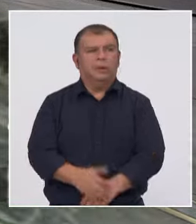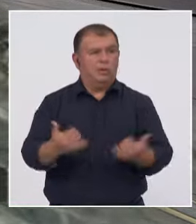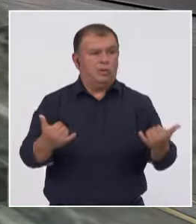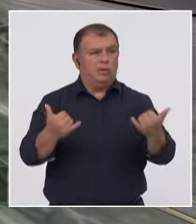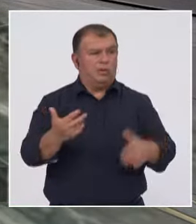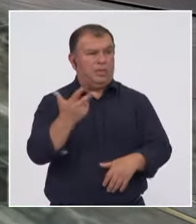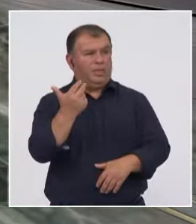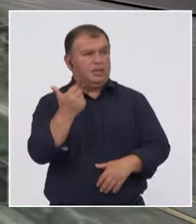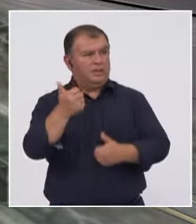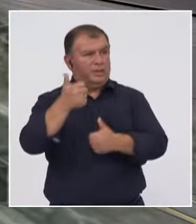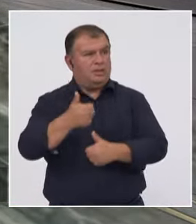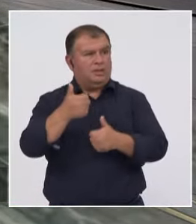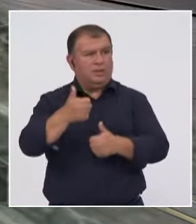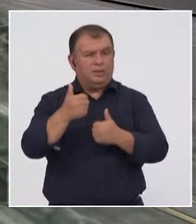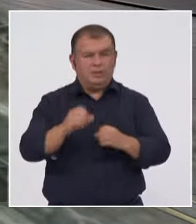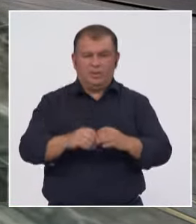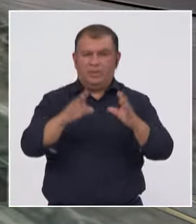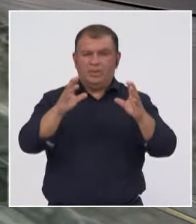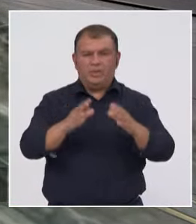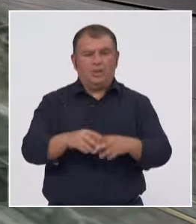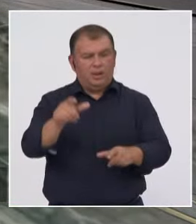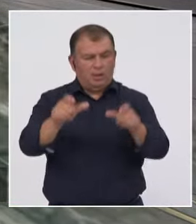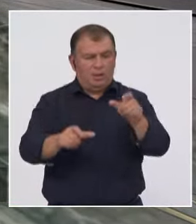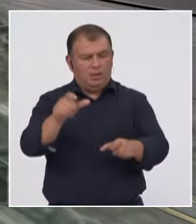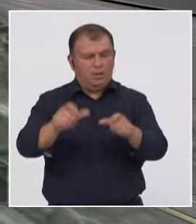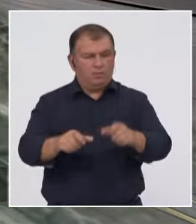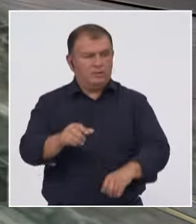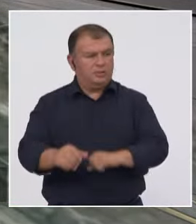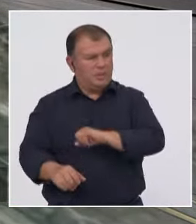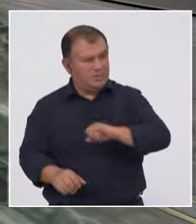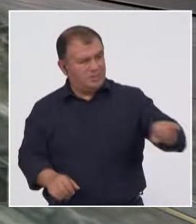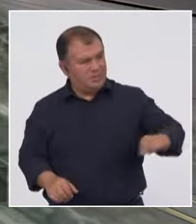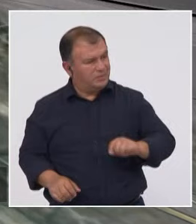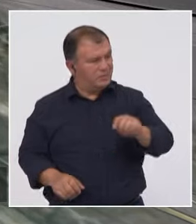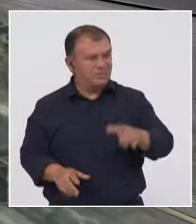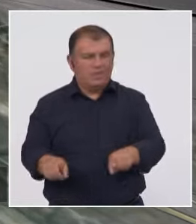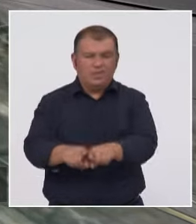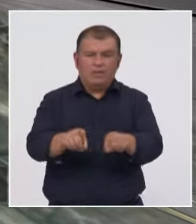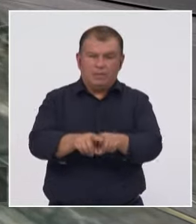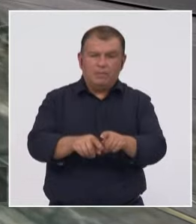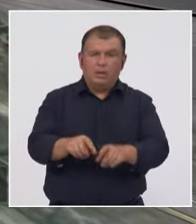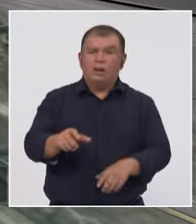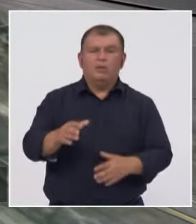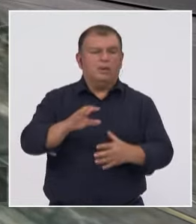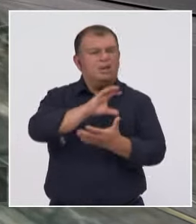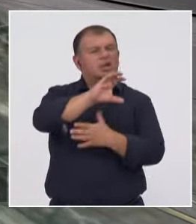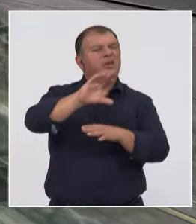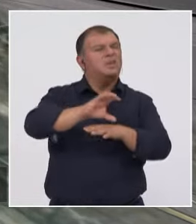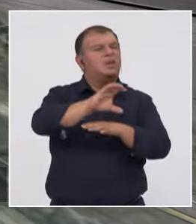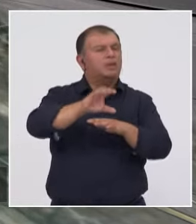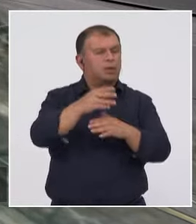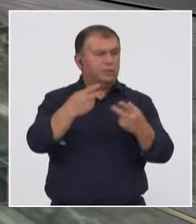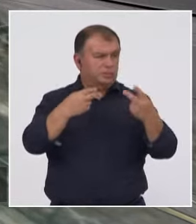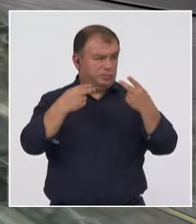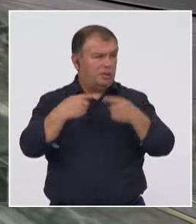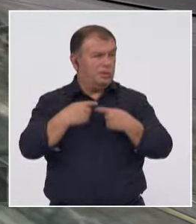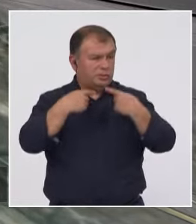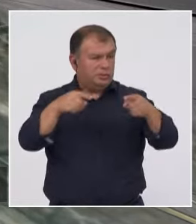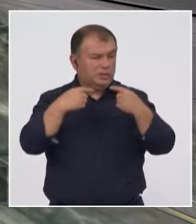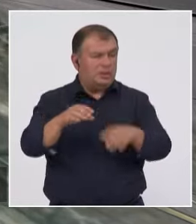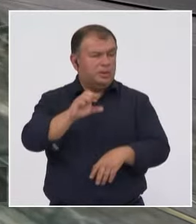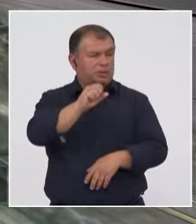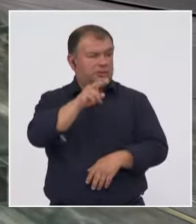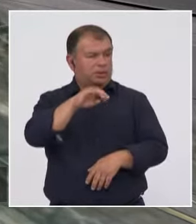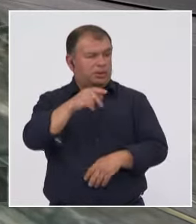Bueno, hoy es 13 de agosto, Día de las Personas Zurdas. Por otro lado, también con el clima hay algunas novedades. Stephanie Medina desde el CENAMI